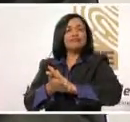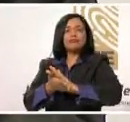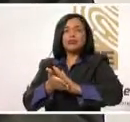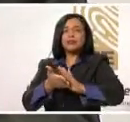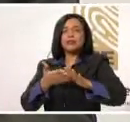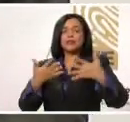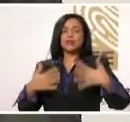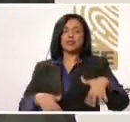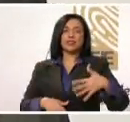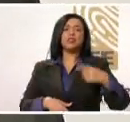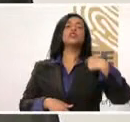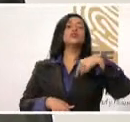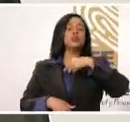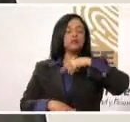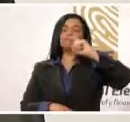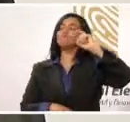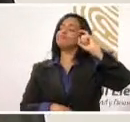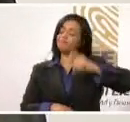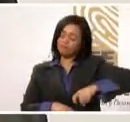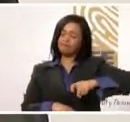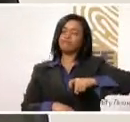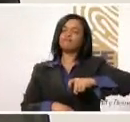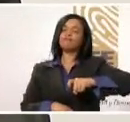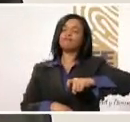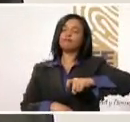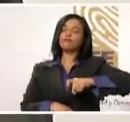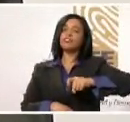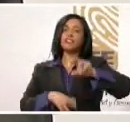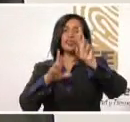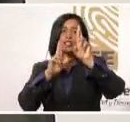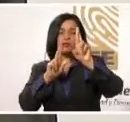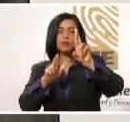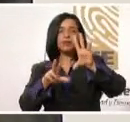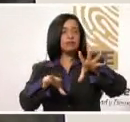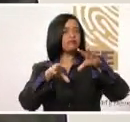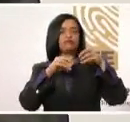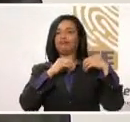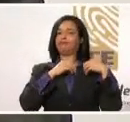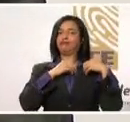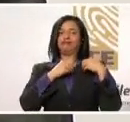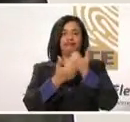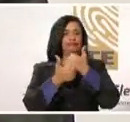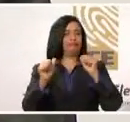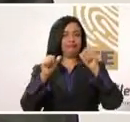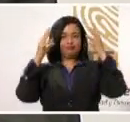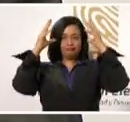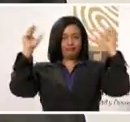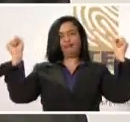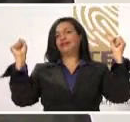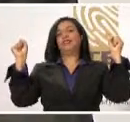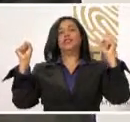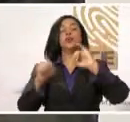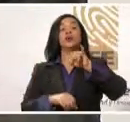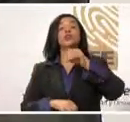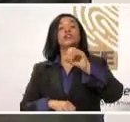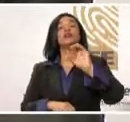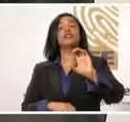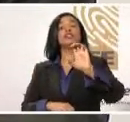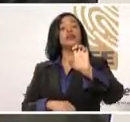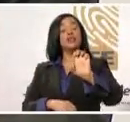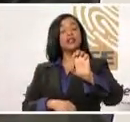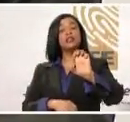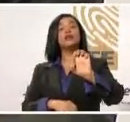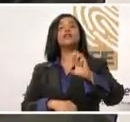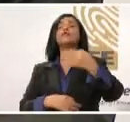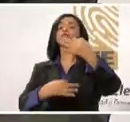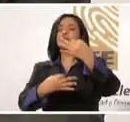moralmente obligados a respetarlos y aceptarlos. La Junta Central Electoral